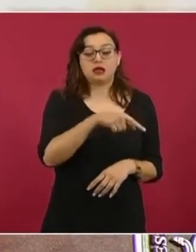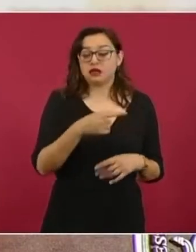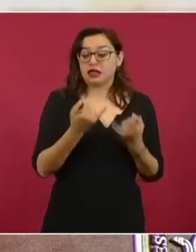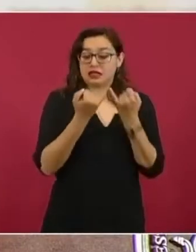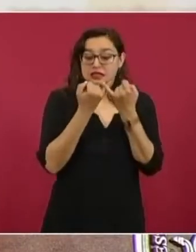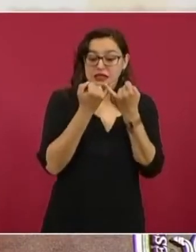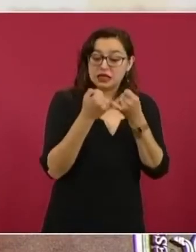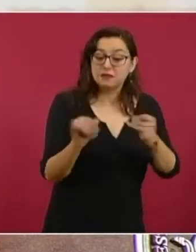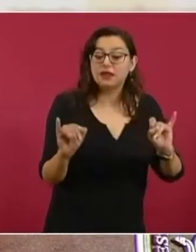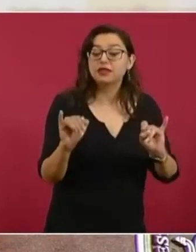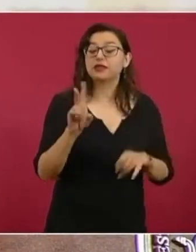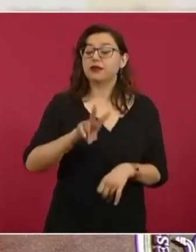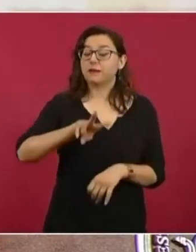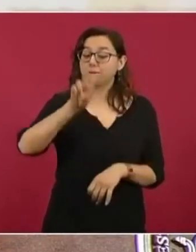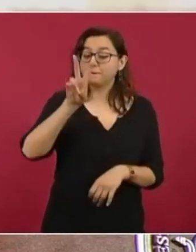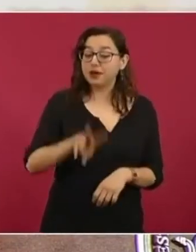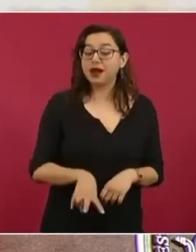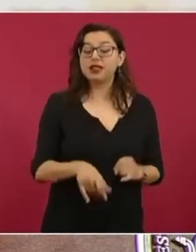ciudadanos